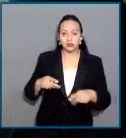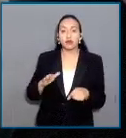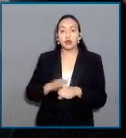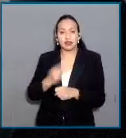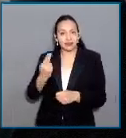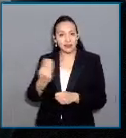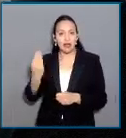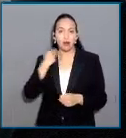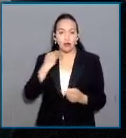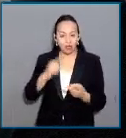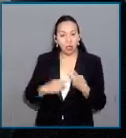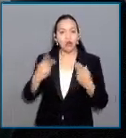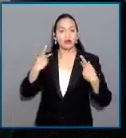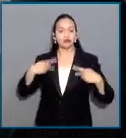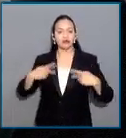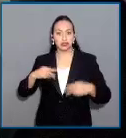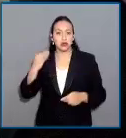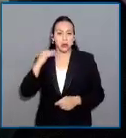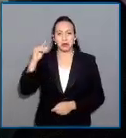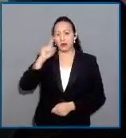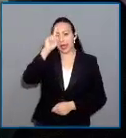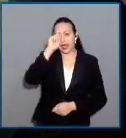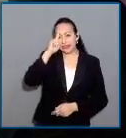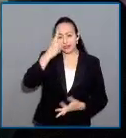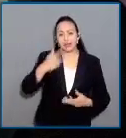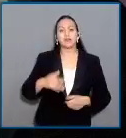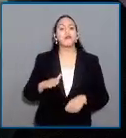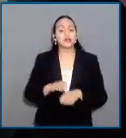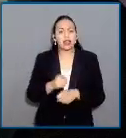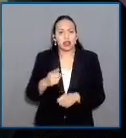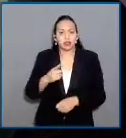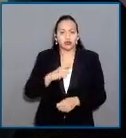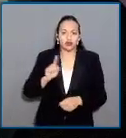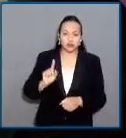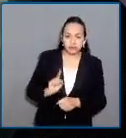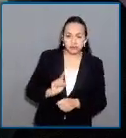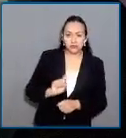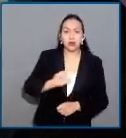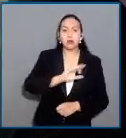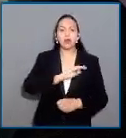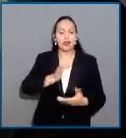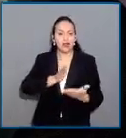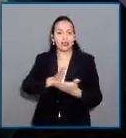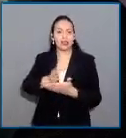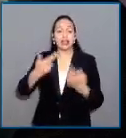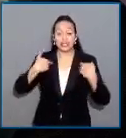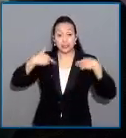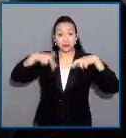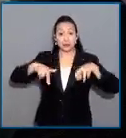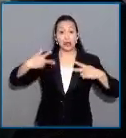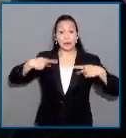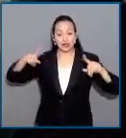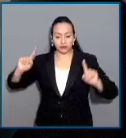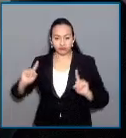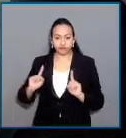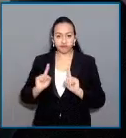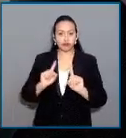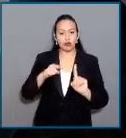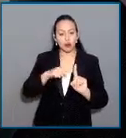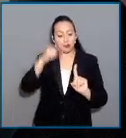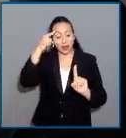asesoras enfrentan sus litigios con plena libertad y, insisto, con esta capacidad de decidir